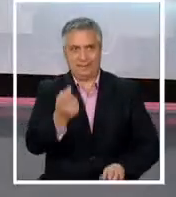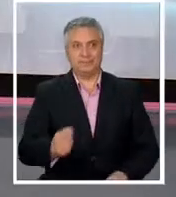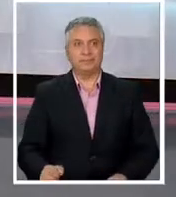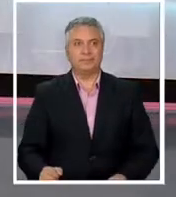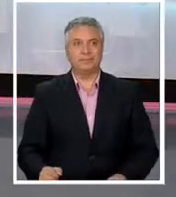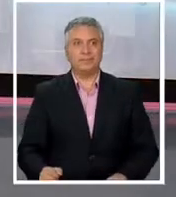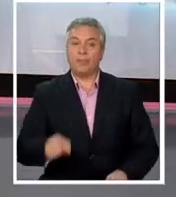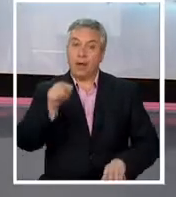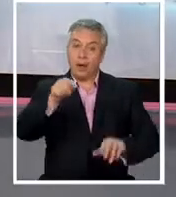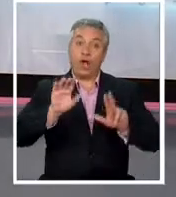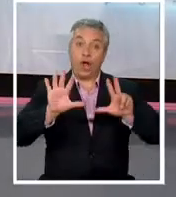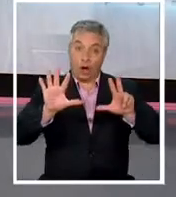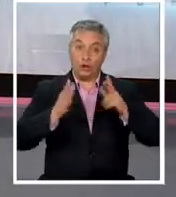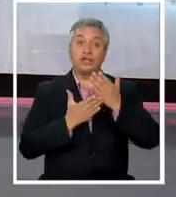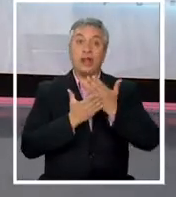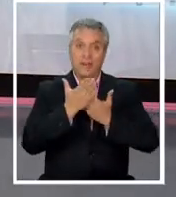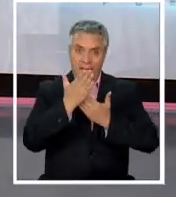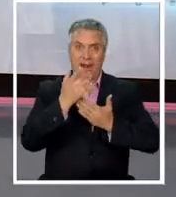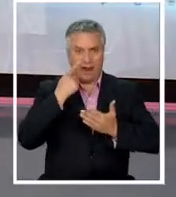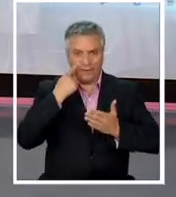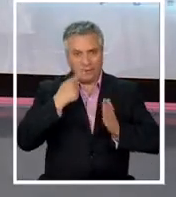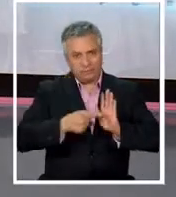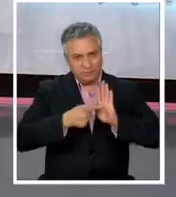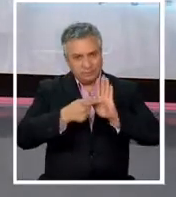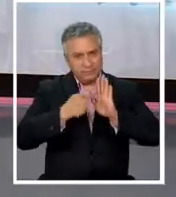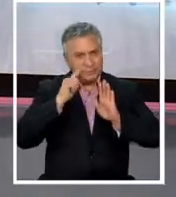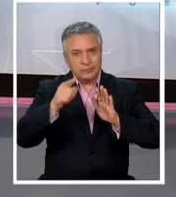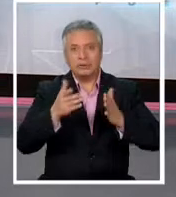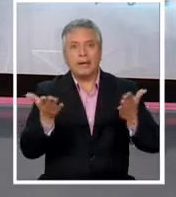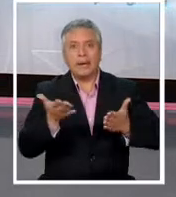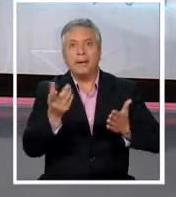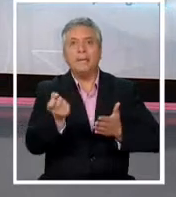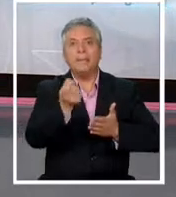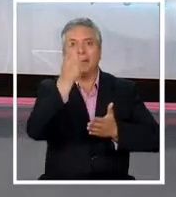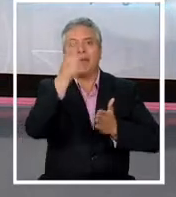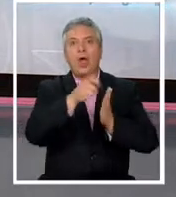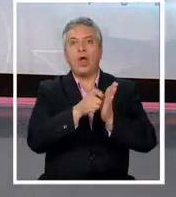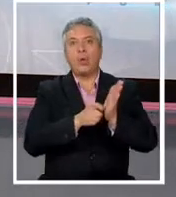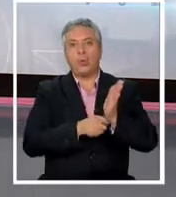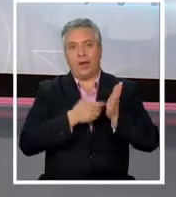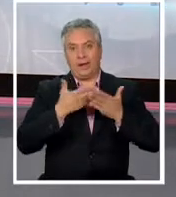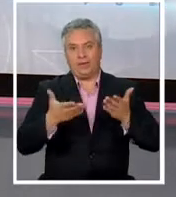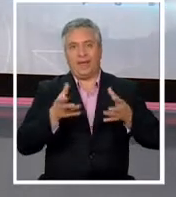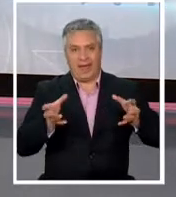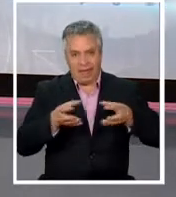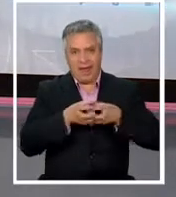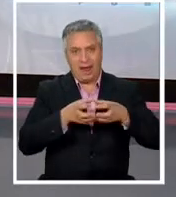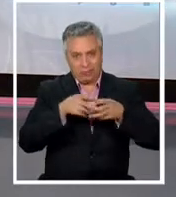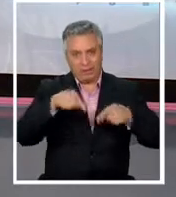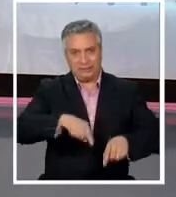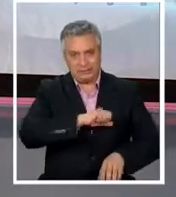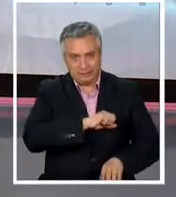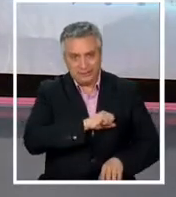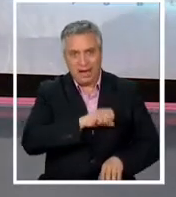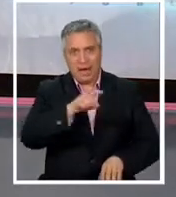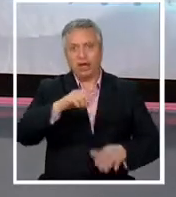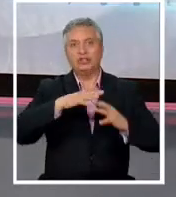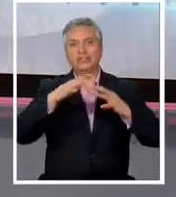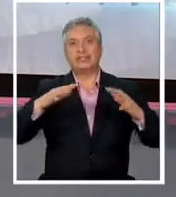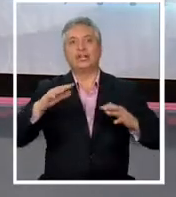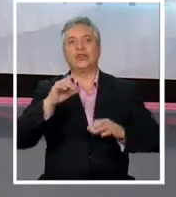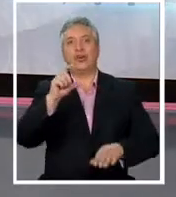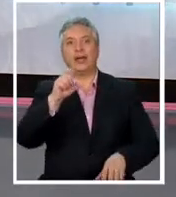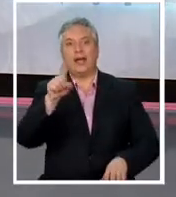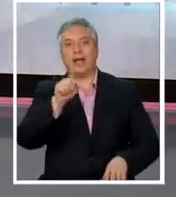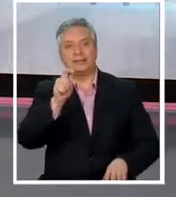Bueno, a partir de las 8 de la mañana vamos a estar, por supuesto, transmitiendo en directo lo que va a ser la primera cuenta pública del presidente Boric con equipos acá en Santiago, en Sorro Castillo, él y